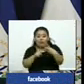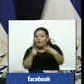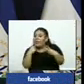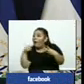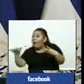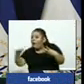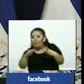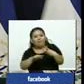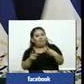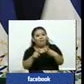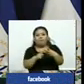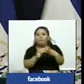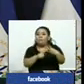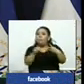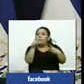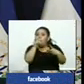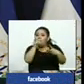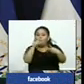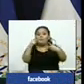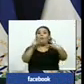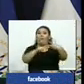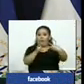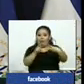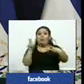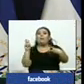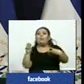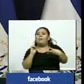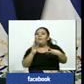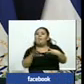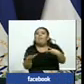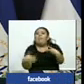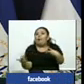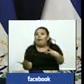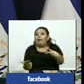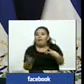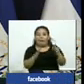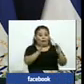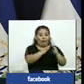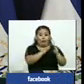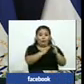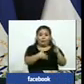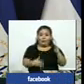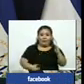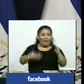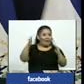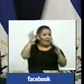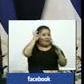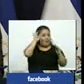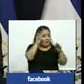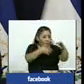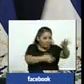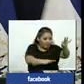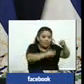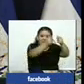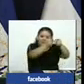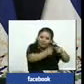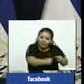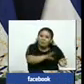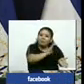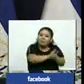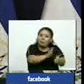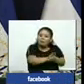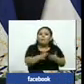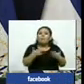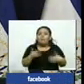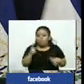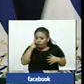involucrados. El otro que sí me puedo referir es a la partida secreta del expresidente. También hemos